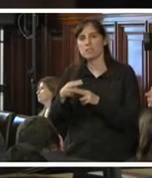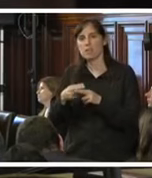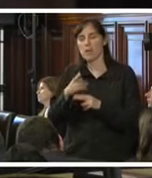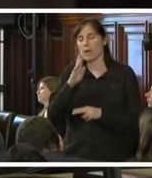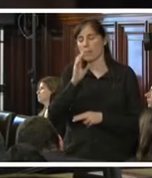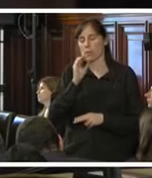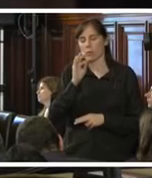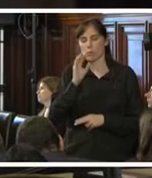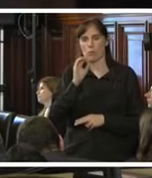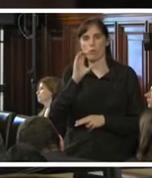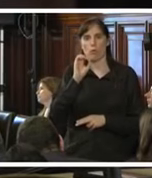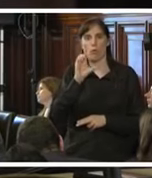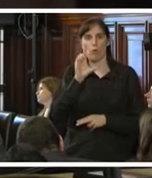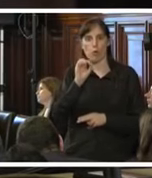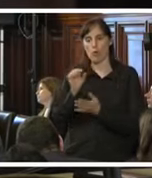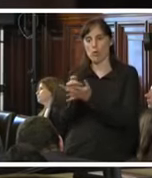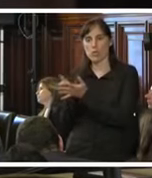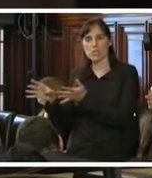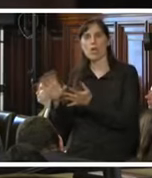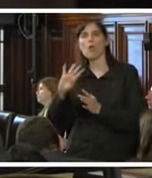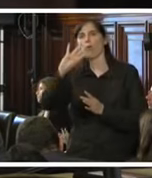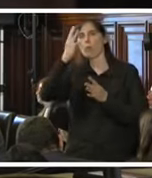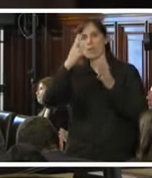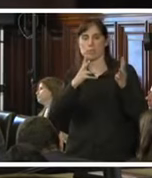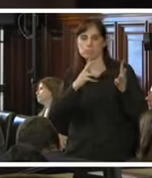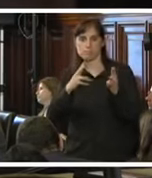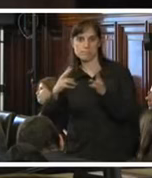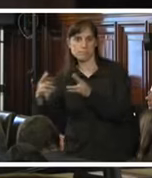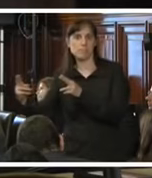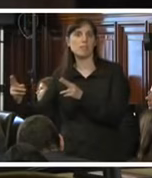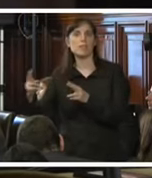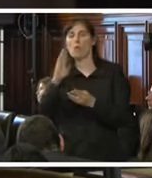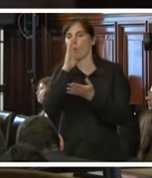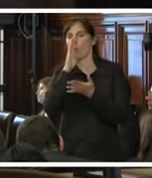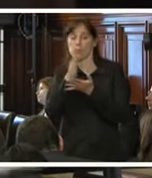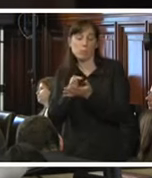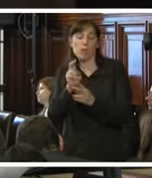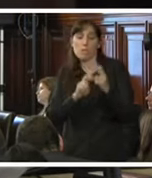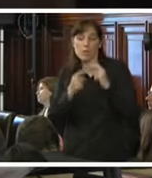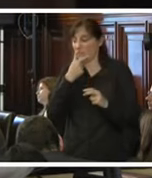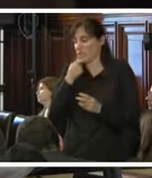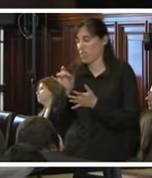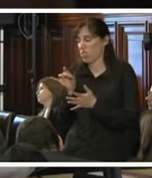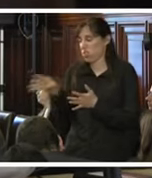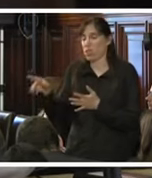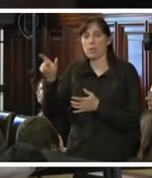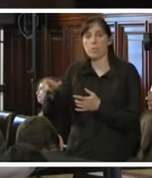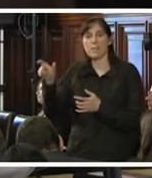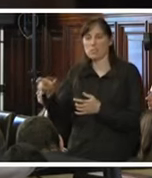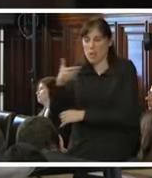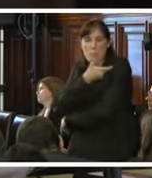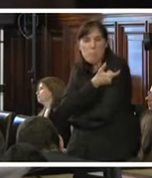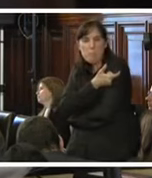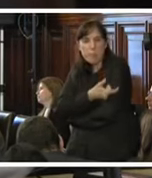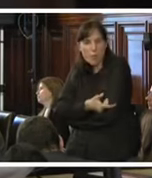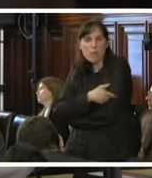protocolo de desalojo. Es un plan que tiene 4 fases, que tiene como fin último expulsar a personas de sectores